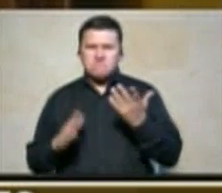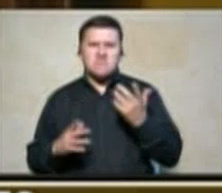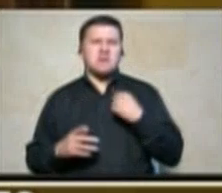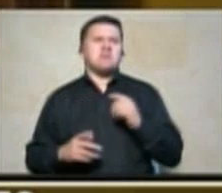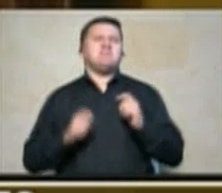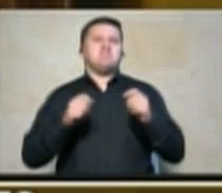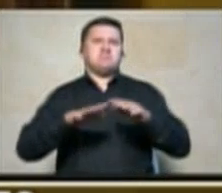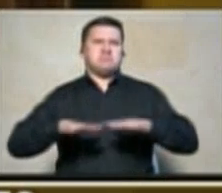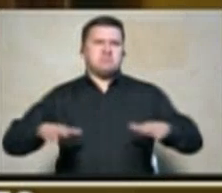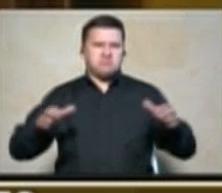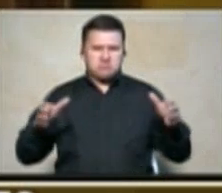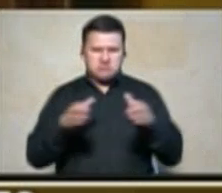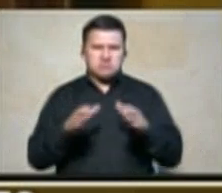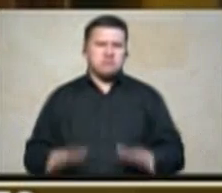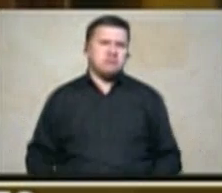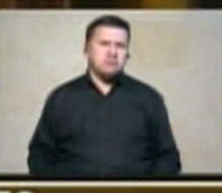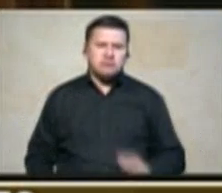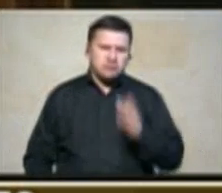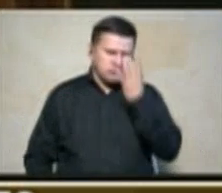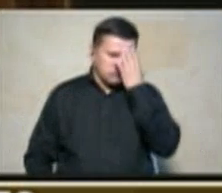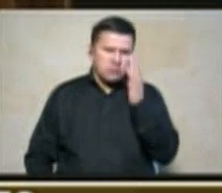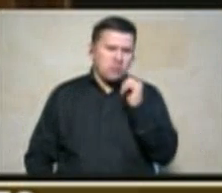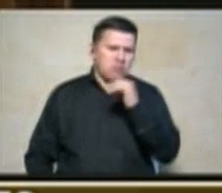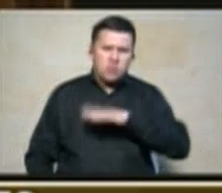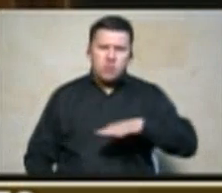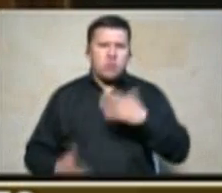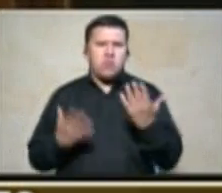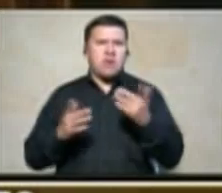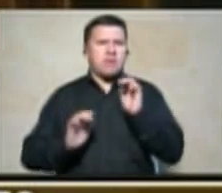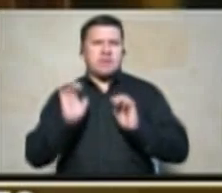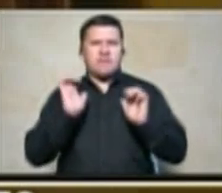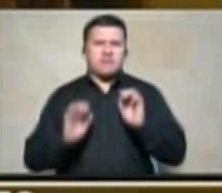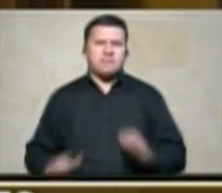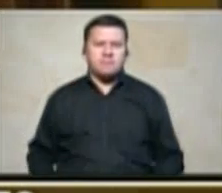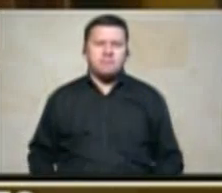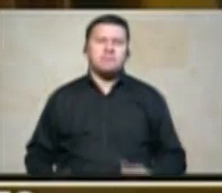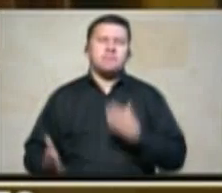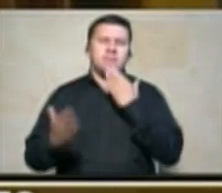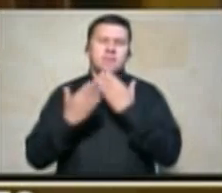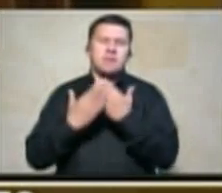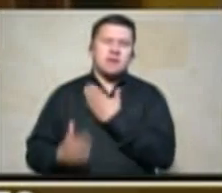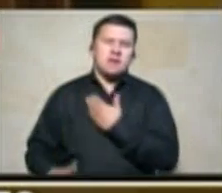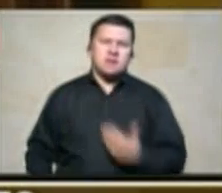defenderse. Muchas gracias, señor presidente. Representante Álvaro Hernán Prada.